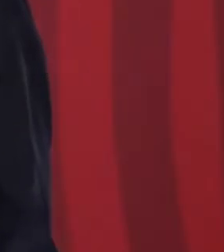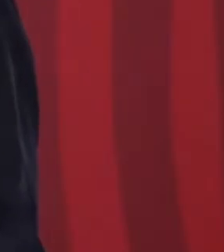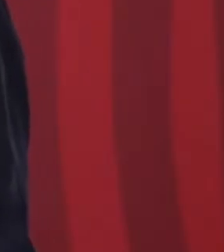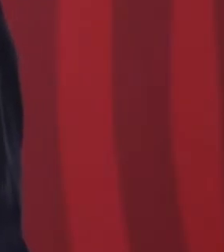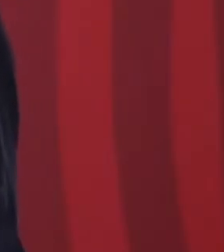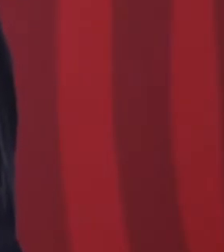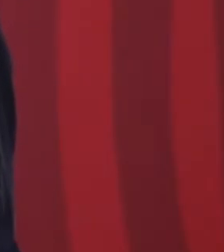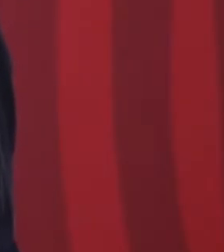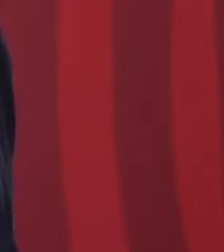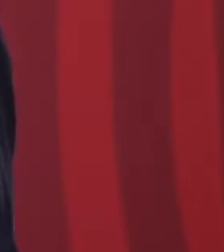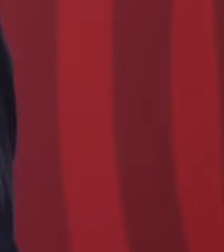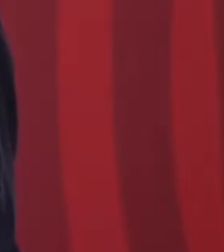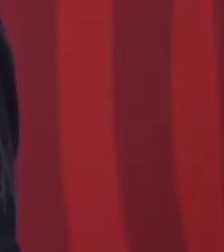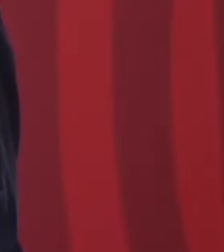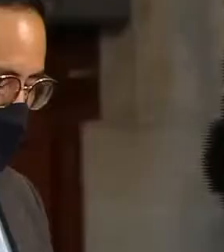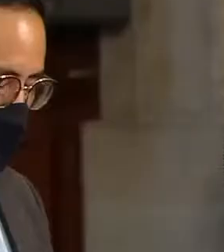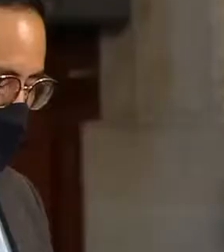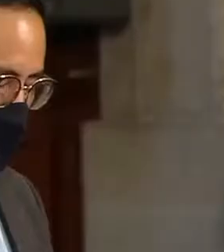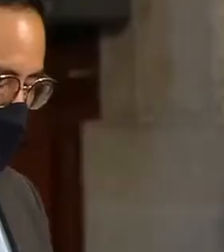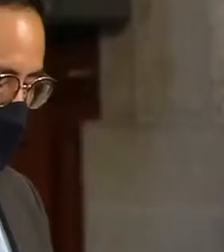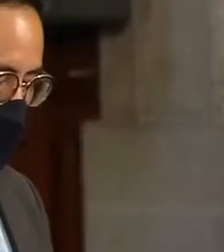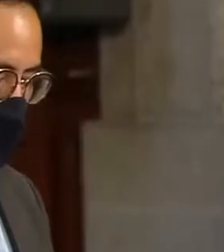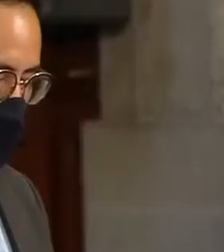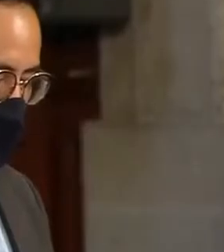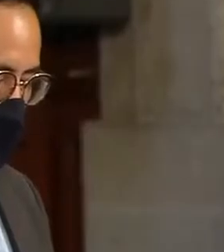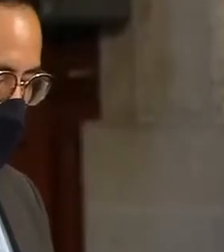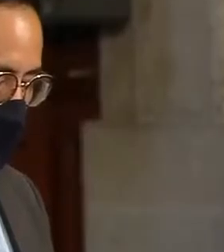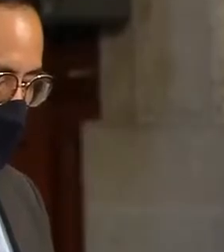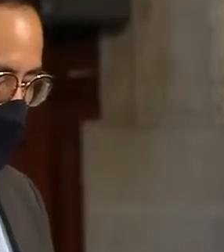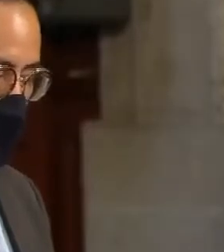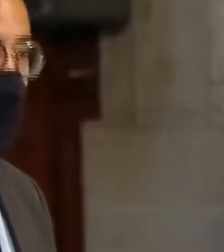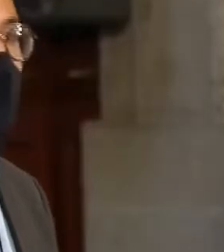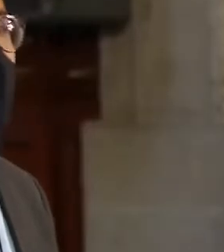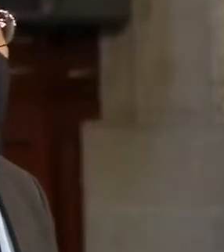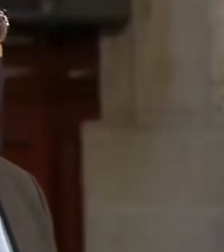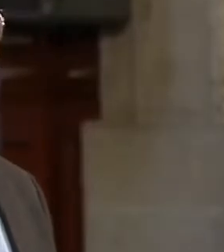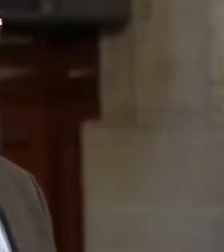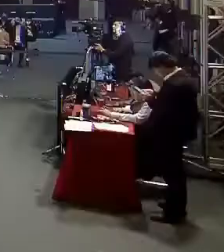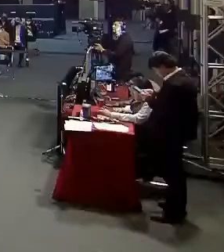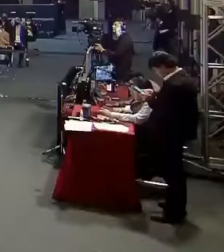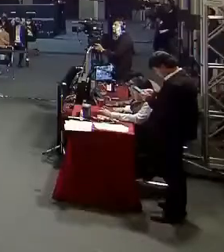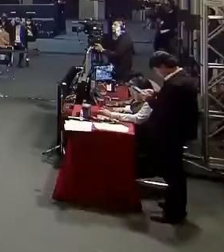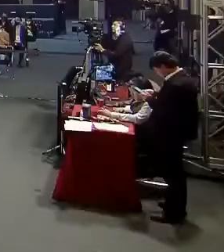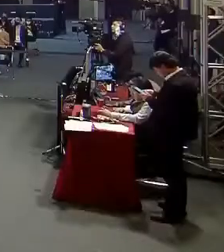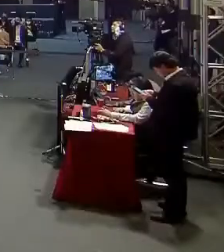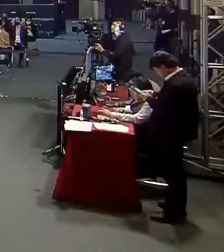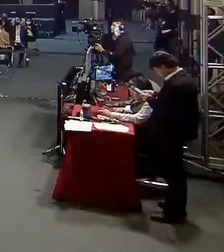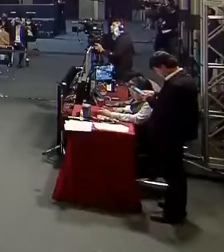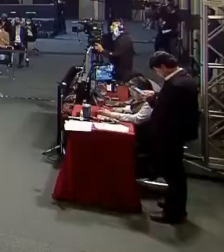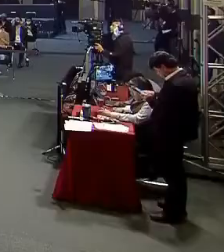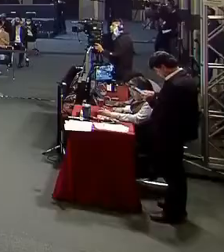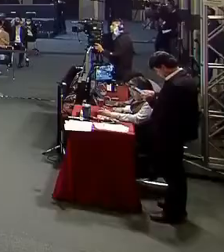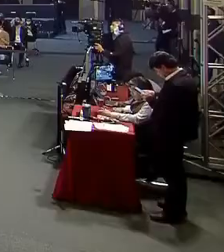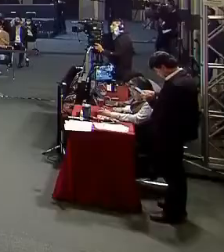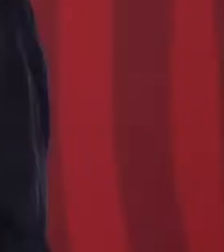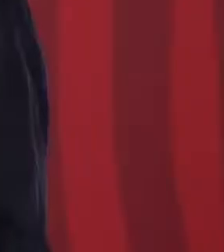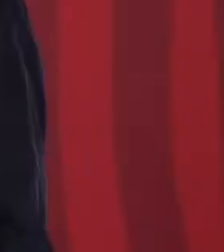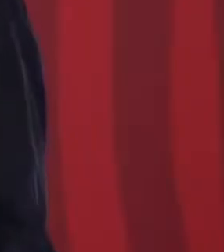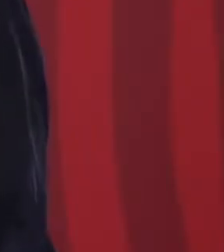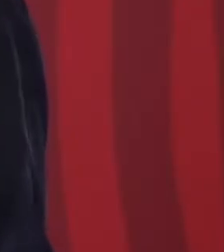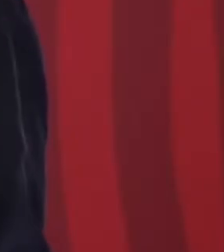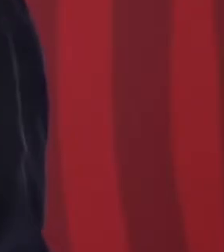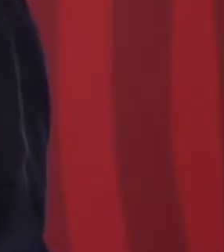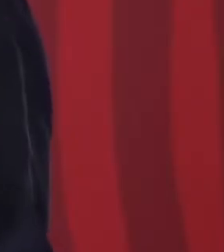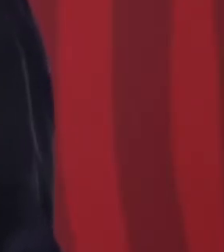¿La reforma se queda como está o hubo alguna idea, una sugerencia? Se queda como está porque incluye